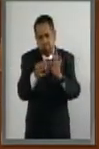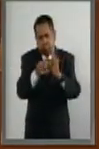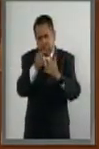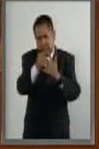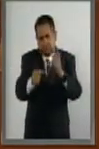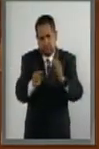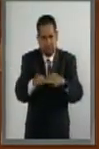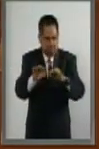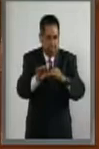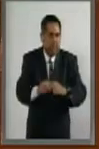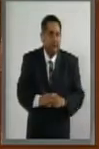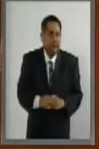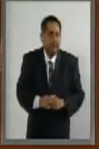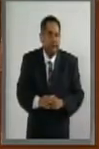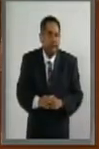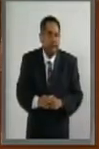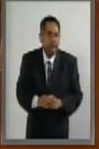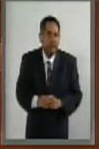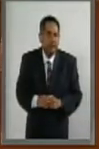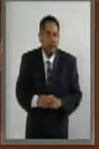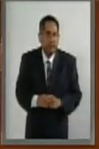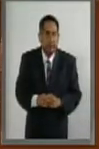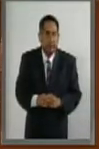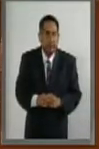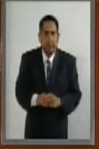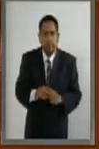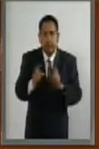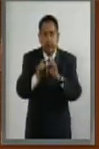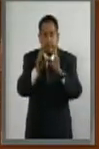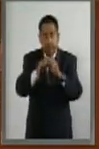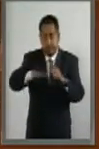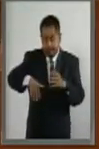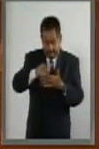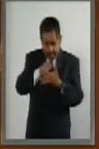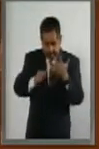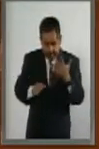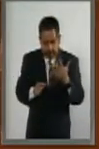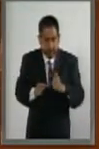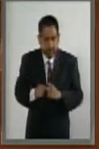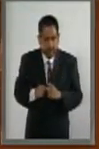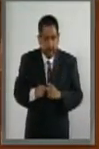más importante. Como consecuencia de lo anterior,